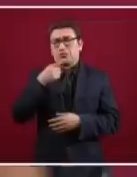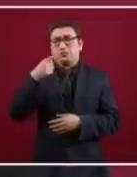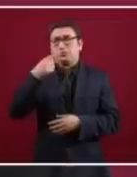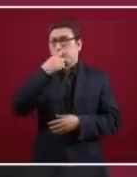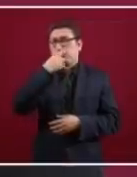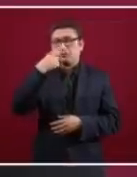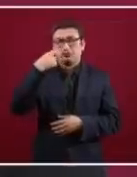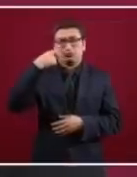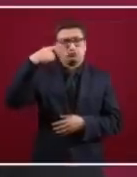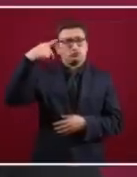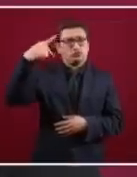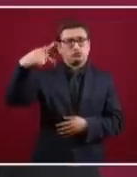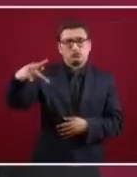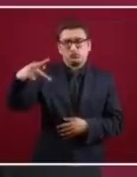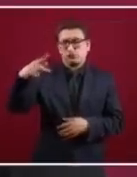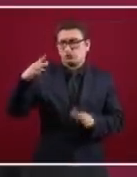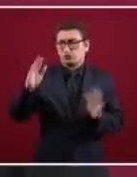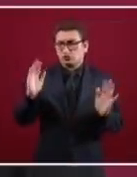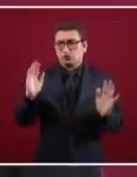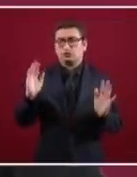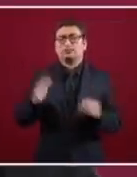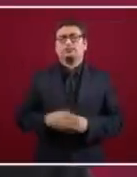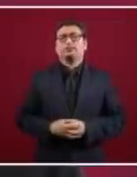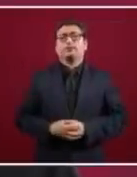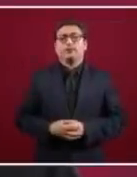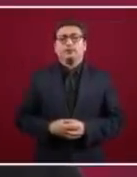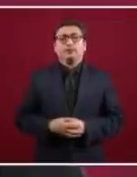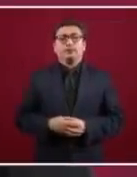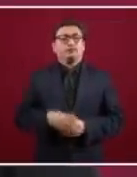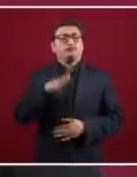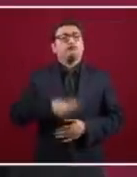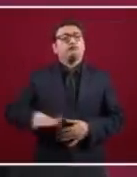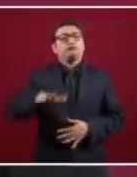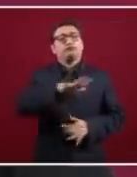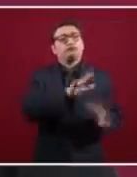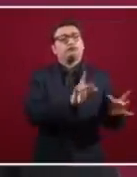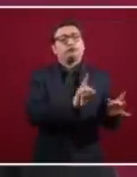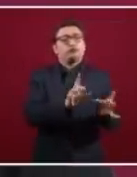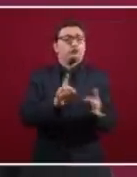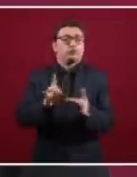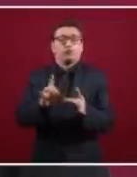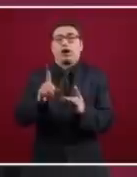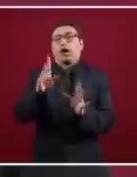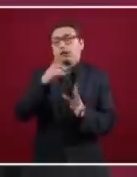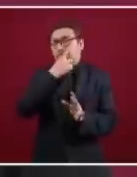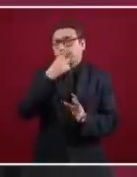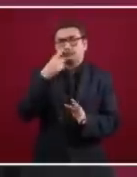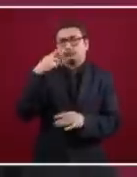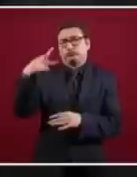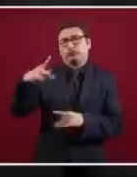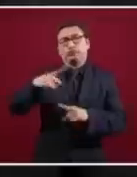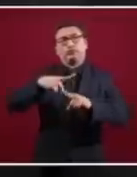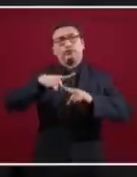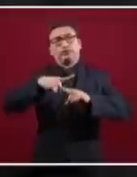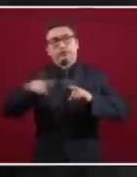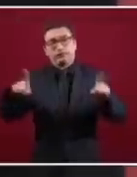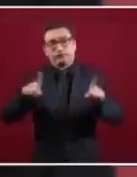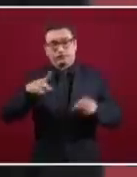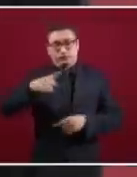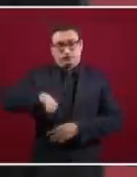visión de las cosas distinta a la que